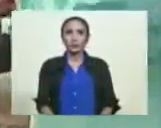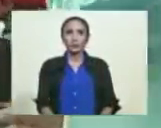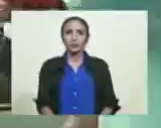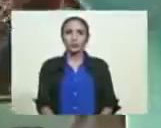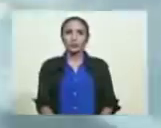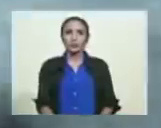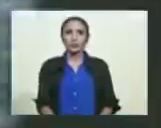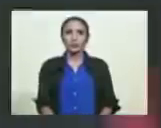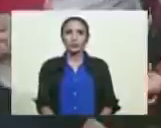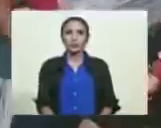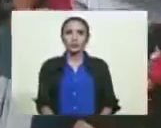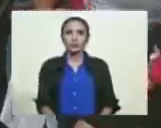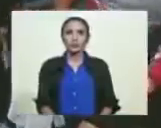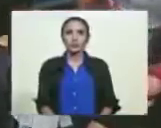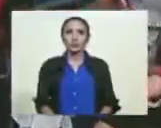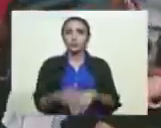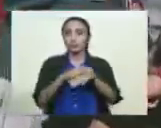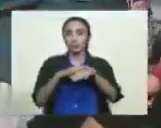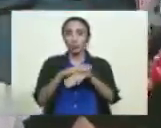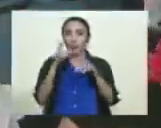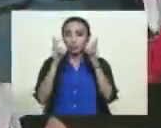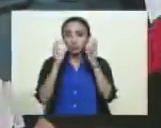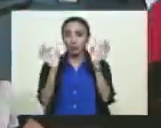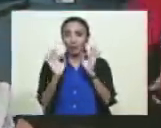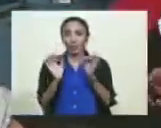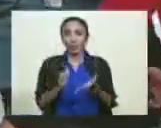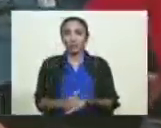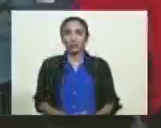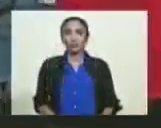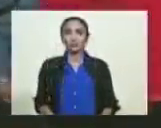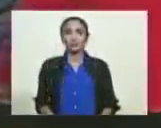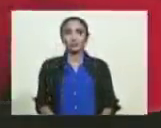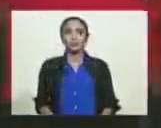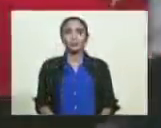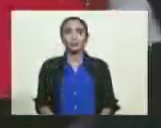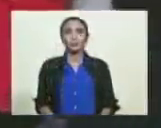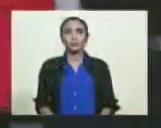Por favor, vamos a atender a la mamá. Ya vamos a atender.